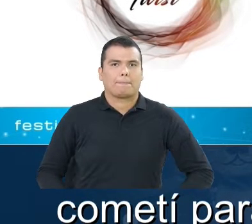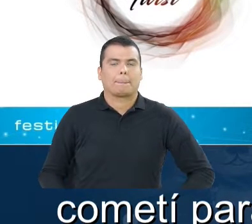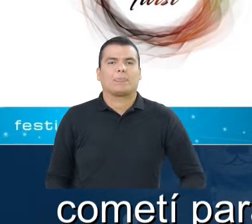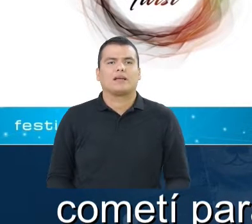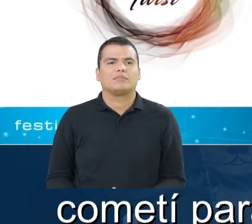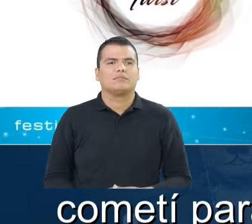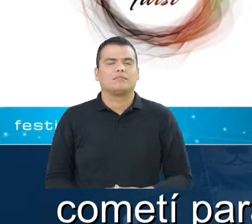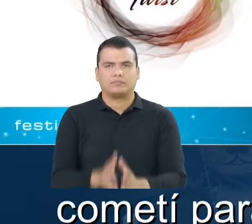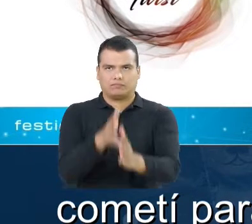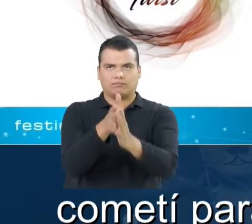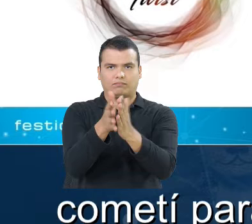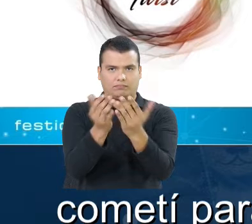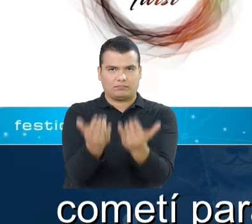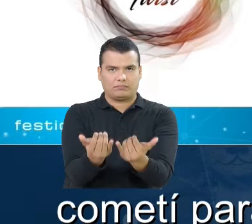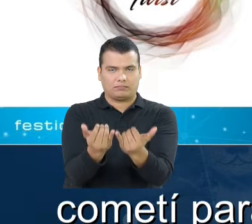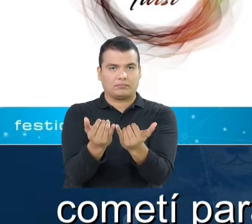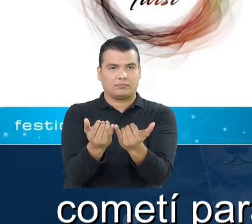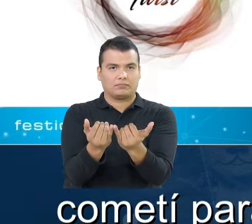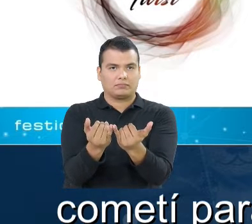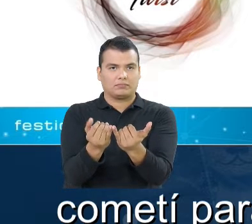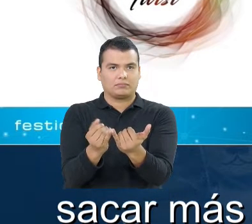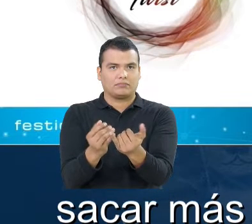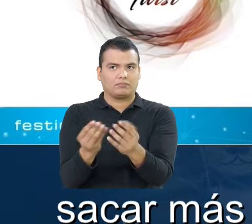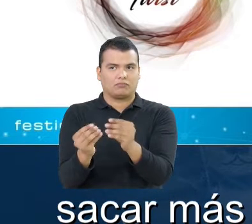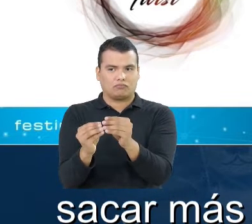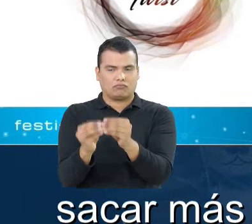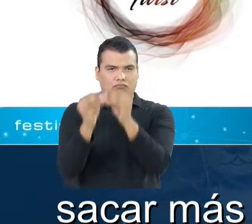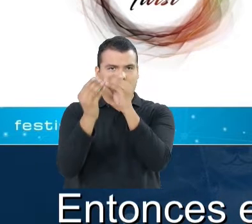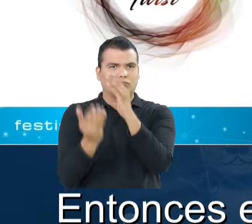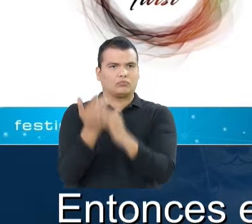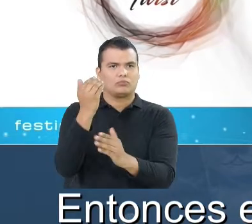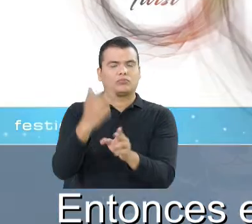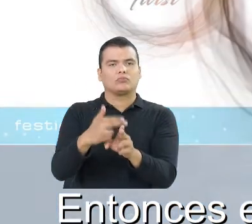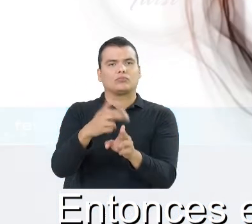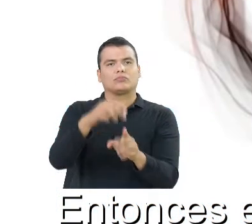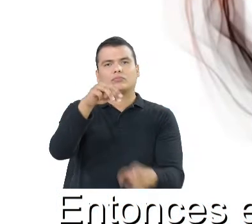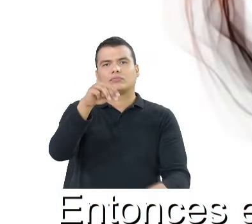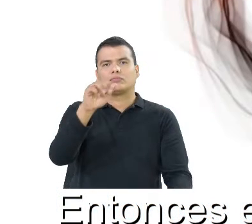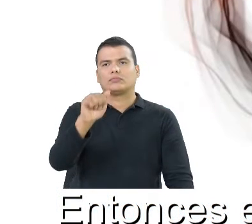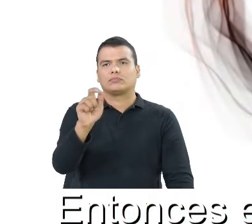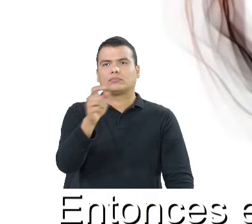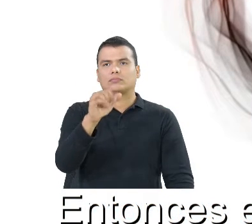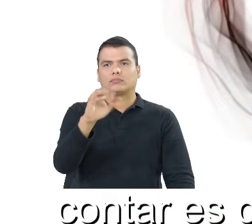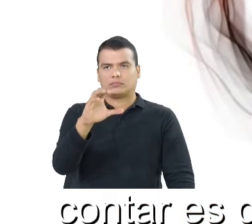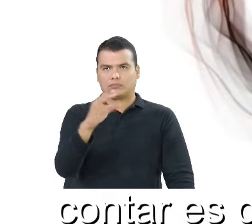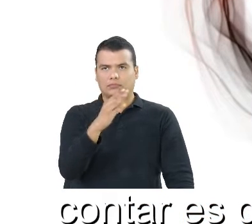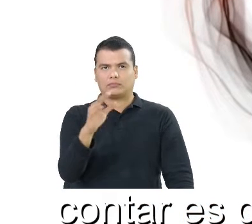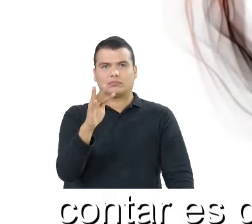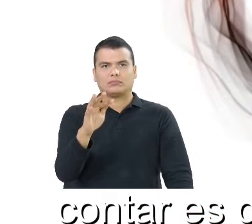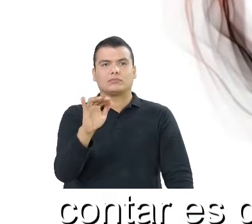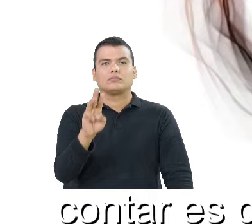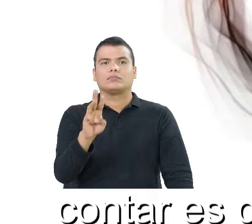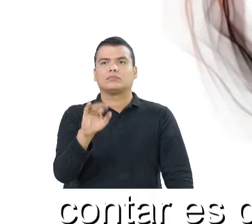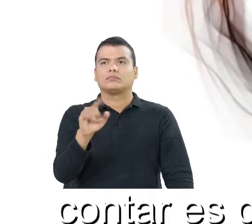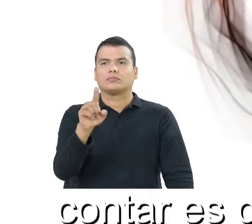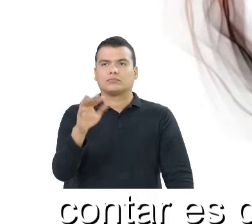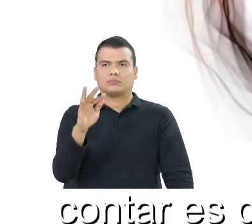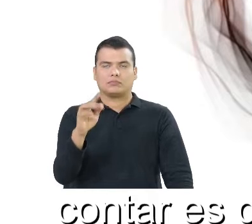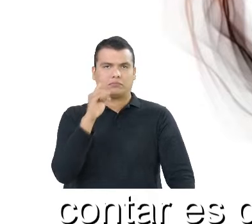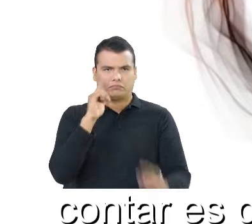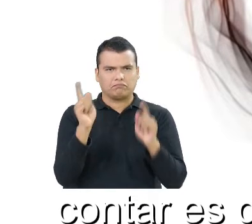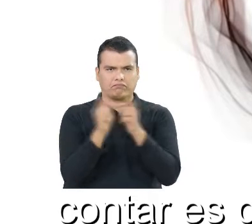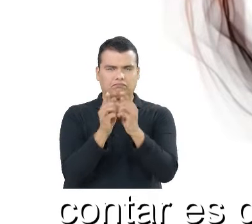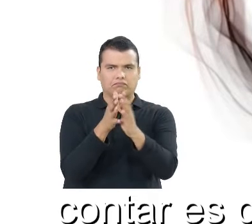Entonces, esta historia que les quiero contar es de otro producto que desarrollamos, se llamaba el Magic Twist. Y en breves